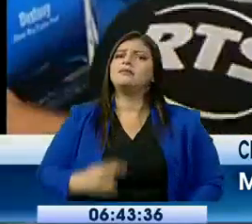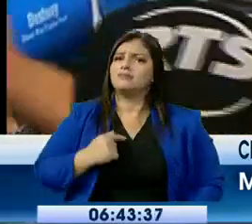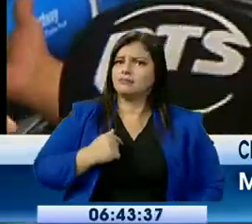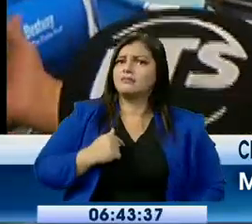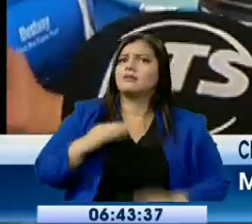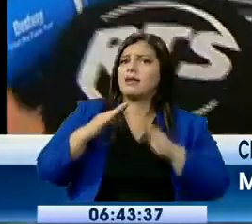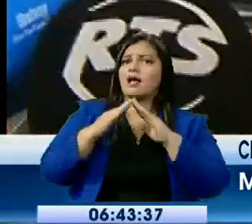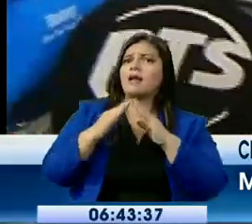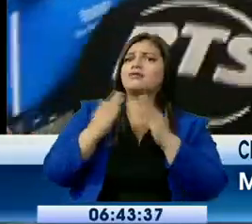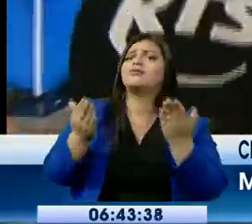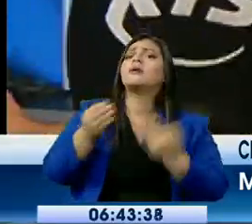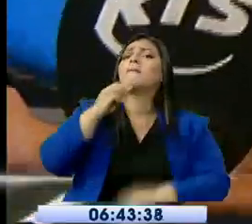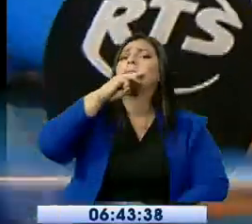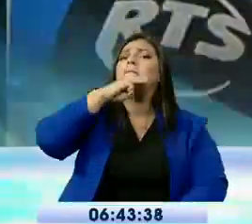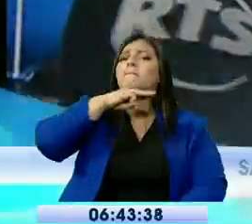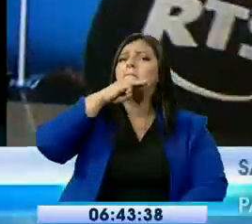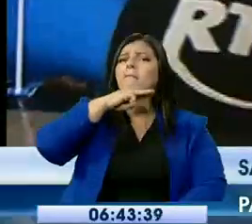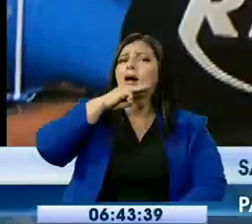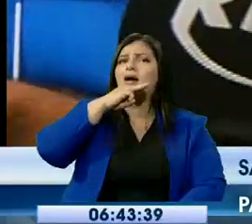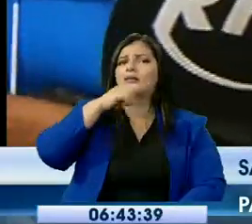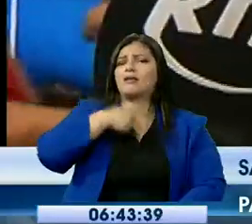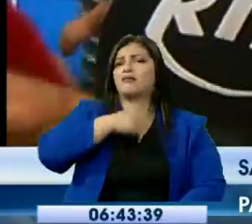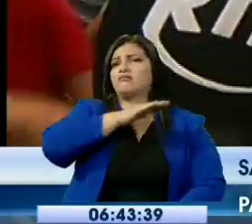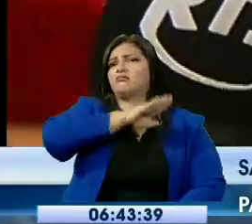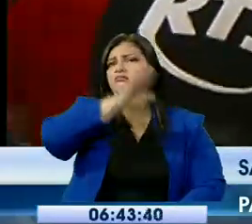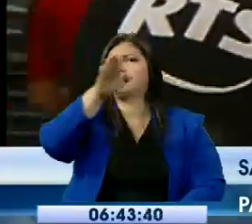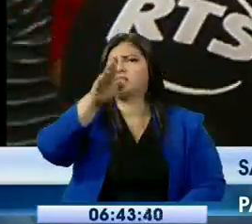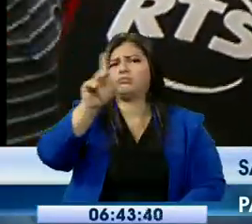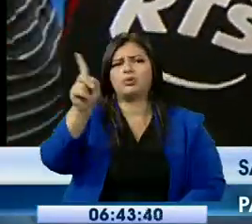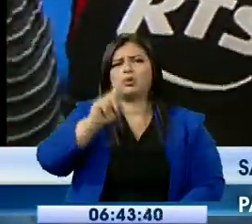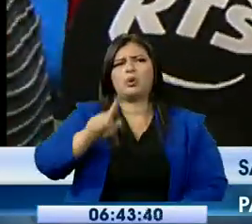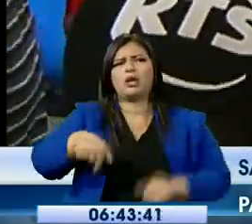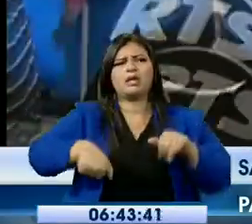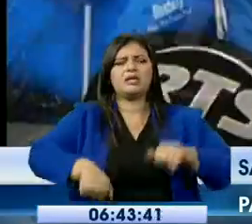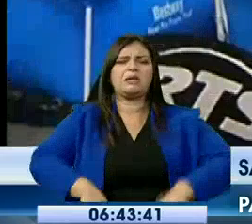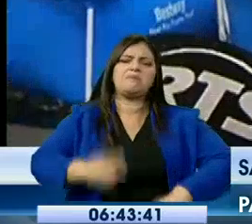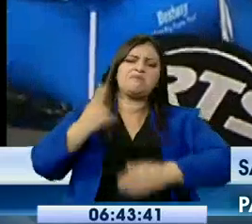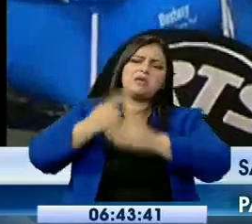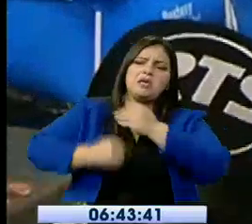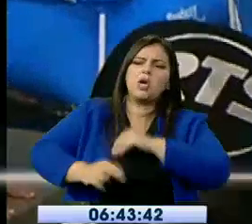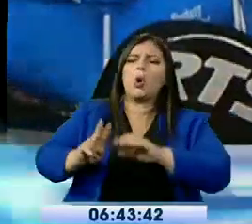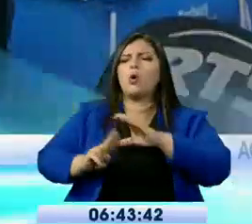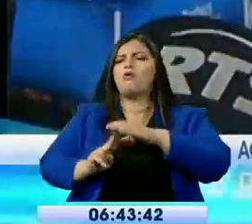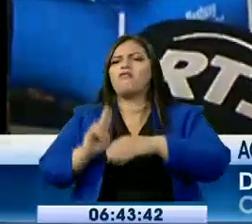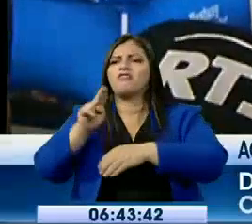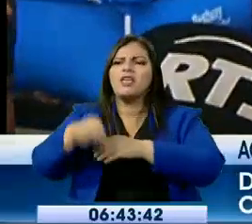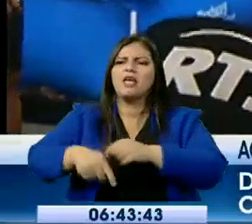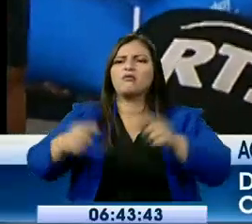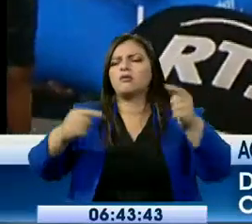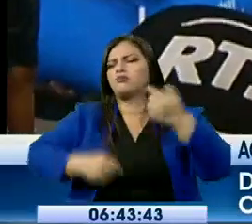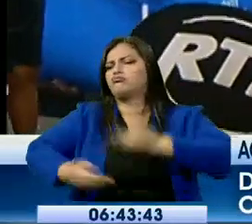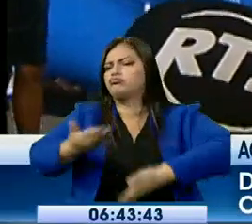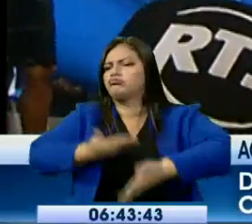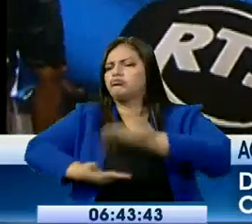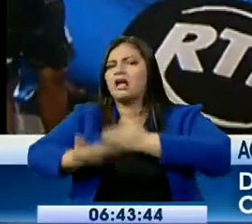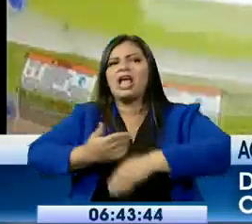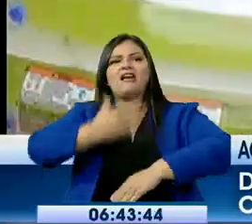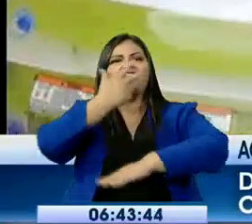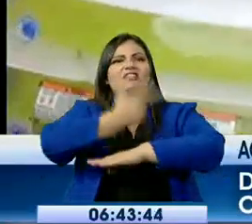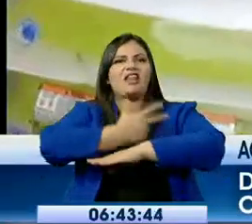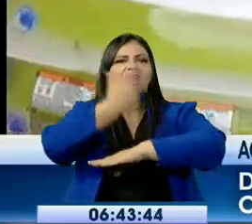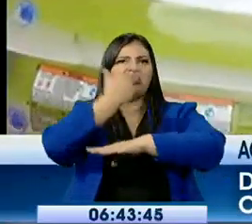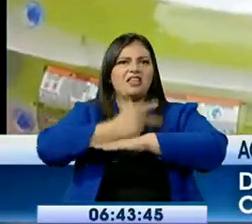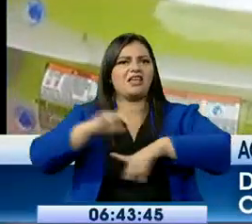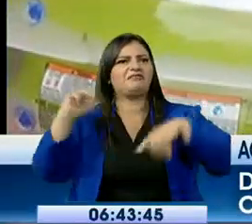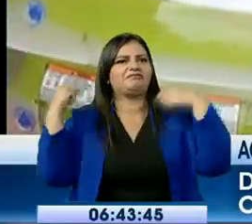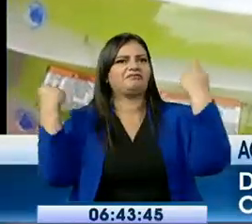nomás quedarnos con toda la familia que estamos aquí. Todos son mis hijos, nietos, todos estamos aquí. Aquí estamos lindísimos, ya llevamos 3 días celebrando así. Sin